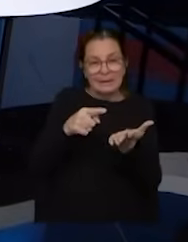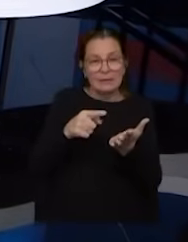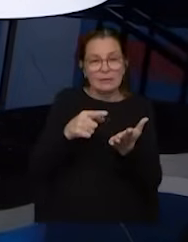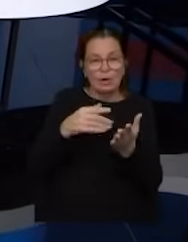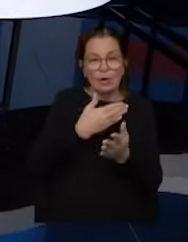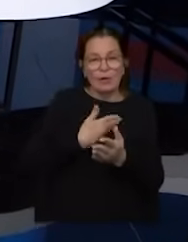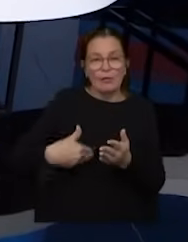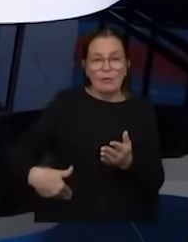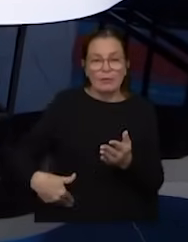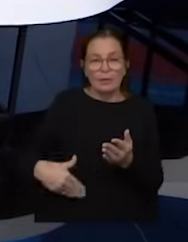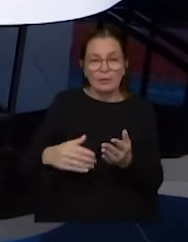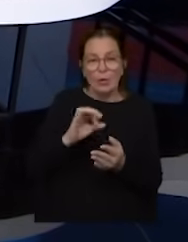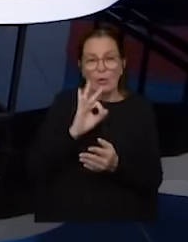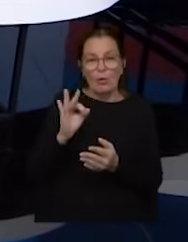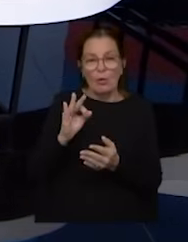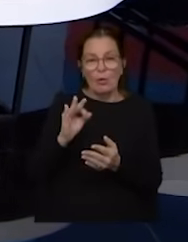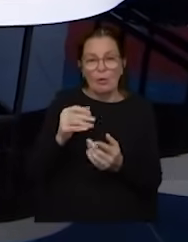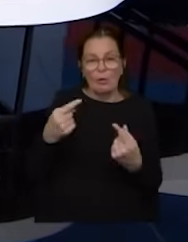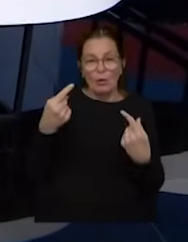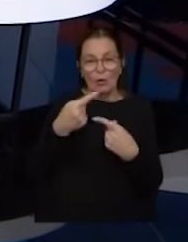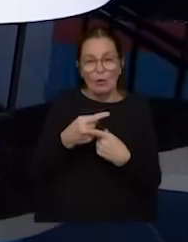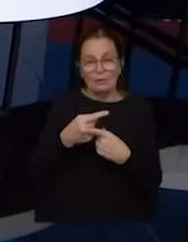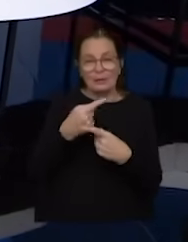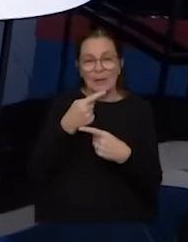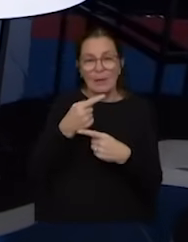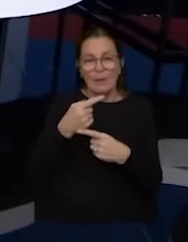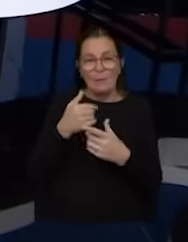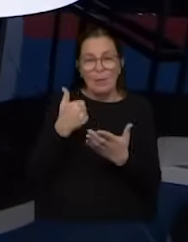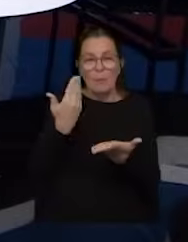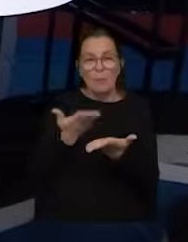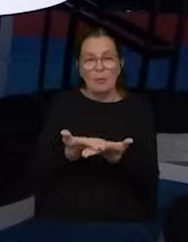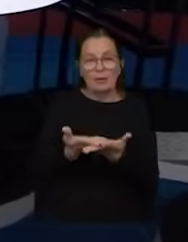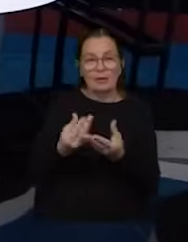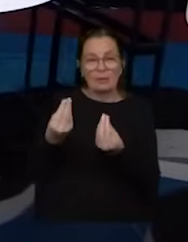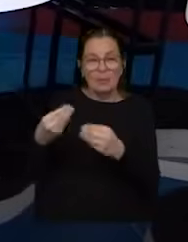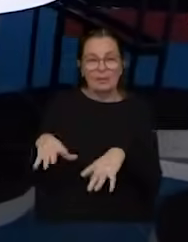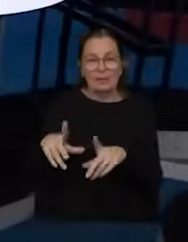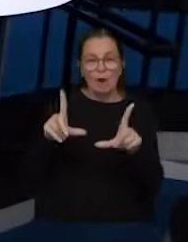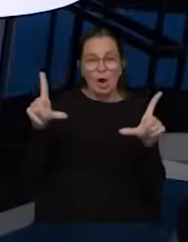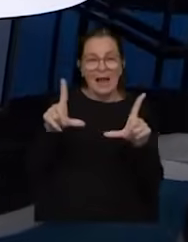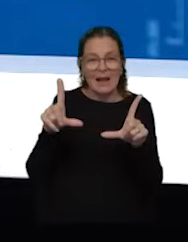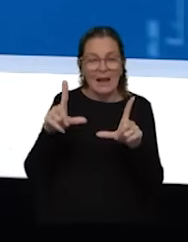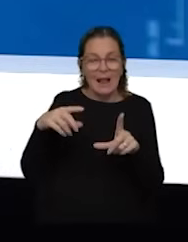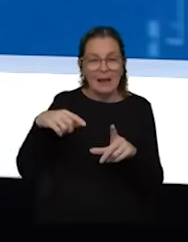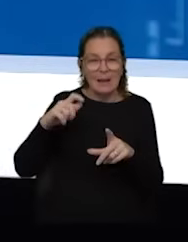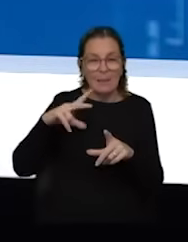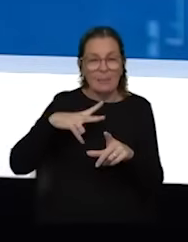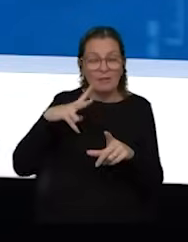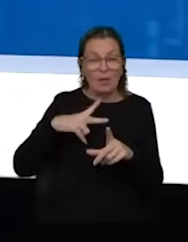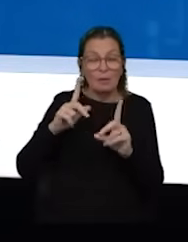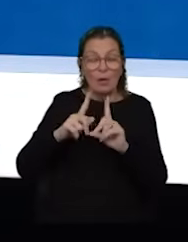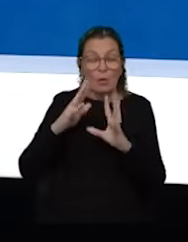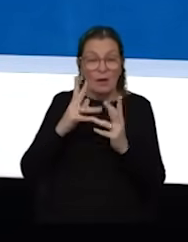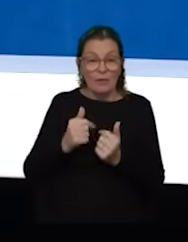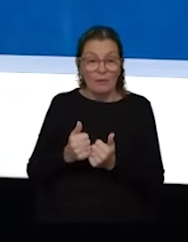el gobierno o el oficialismo pone comoo qué es lo que están perdiendo los canales privados no Y de alguna